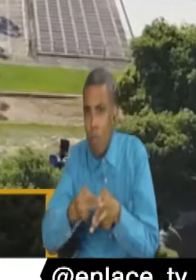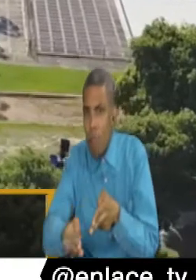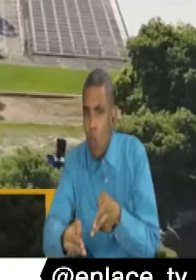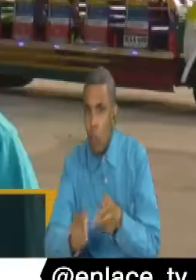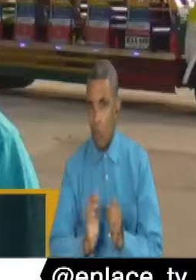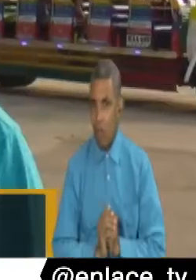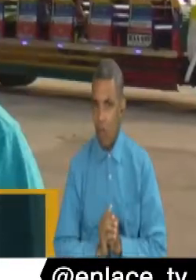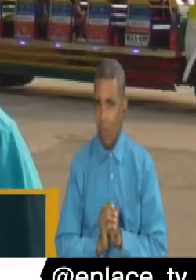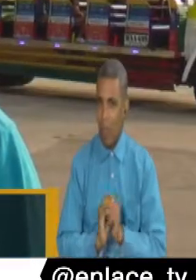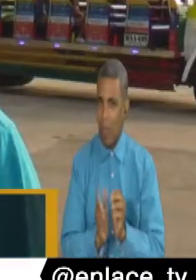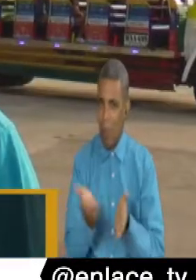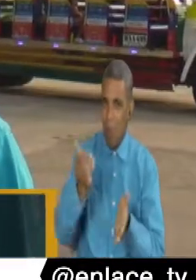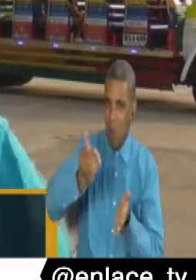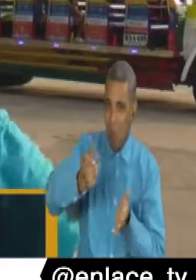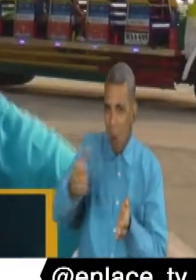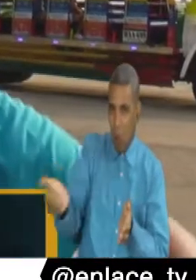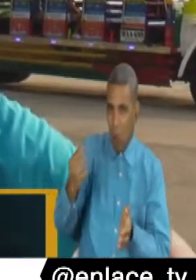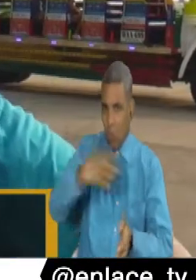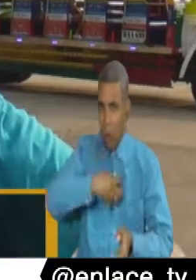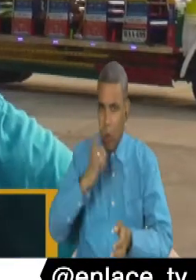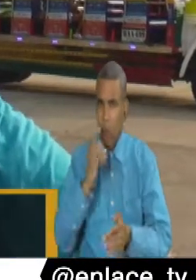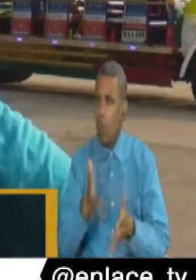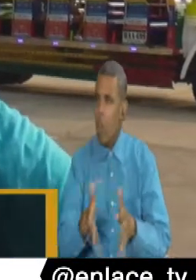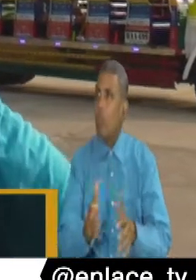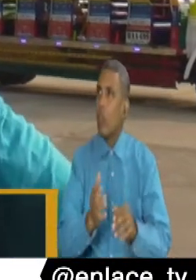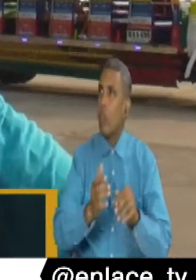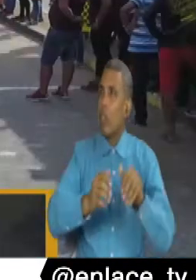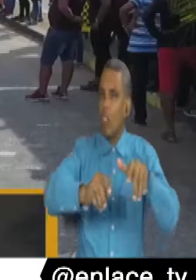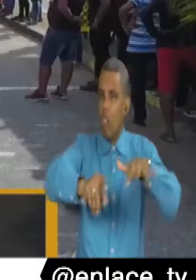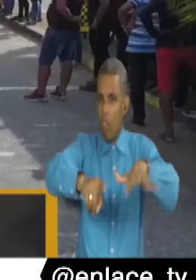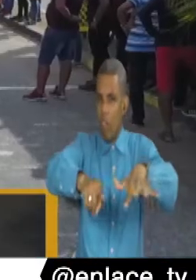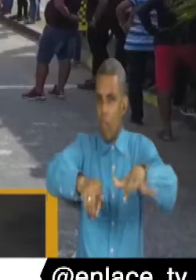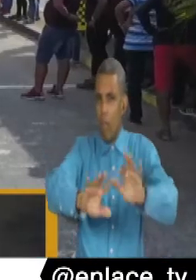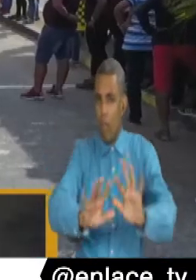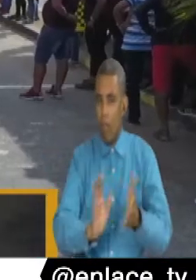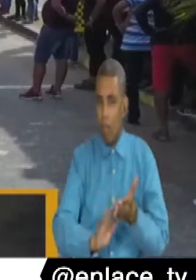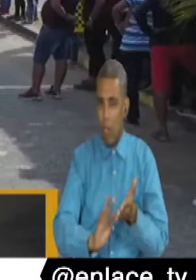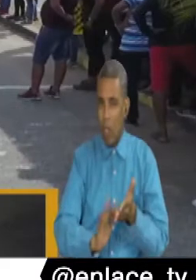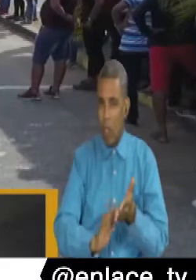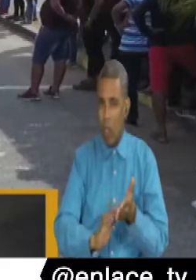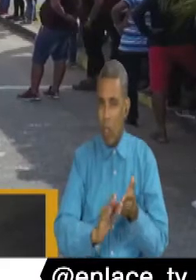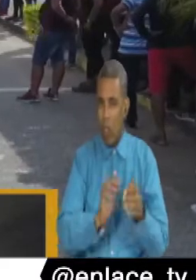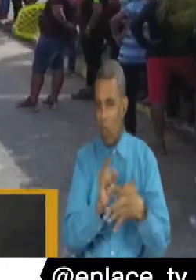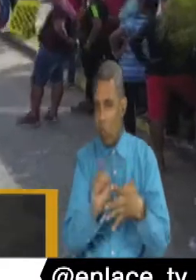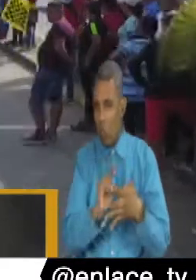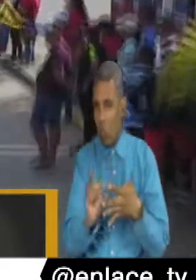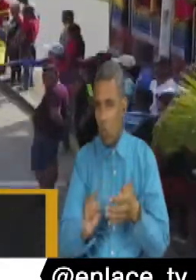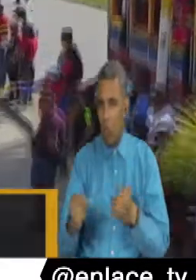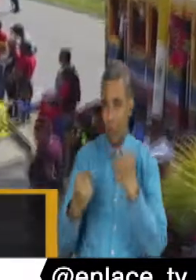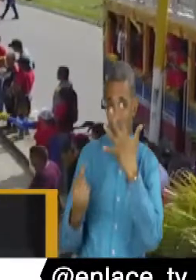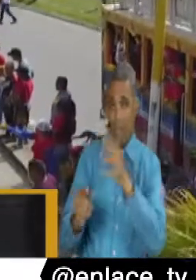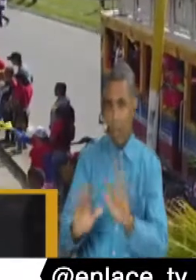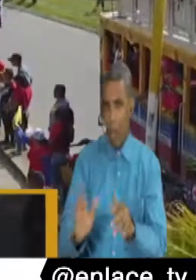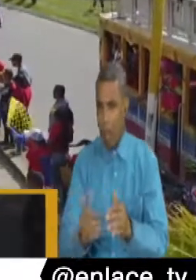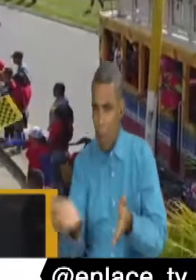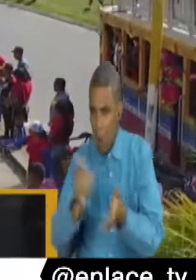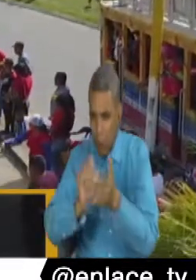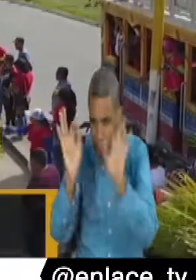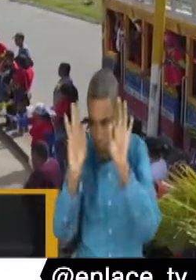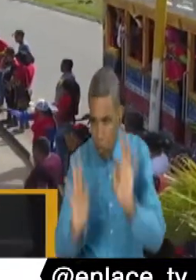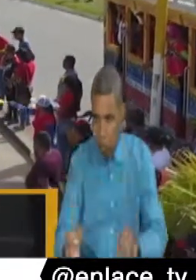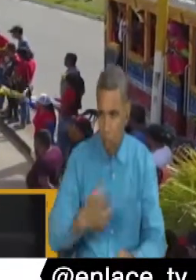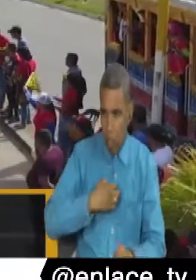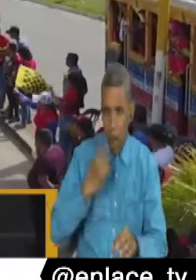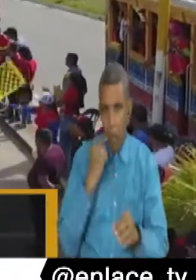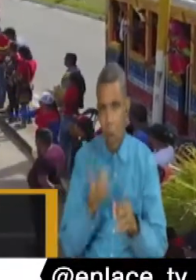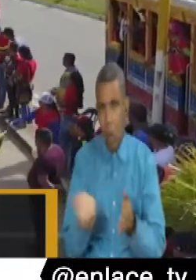temporada. Estamos hablando que en menos de 6 semanas estaremos haciendo nuestro próximo evento. Se espera seguir adelantando competencias como estas que ayudan a brindar